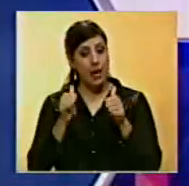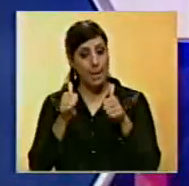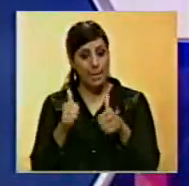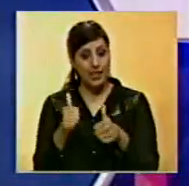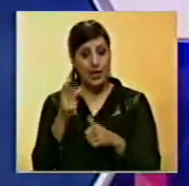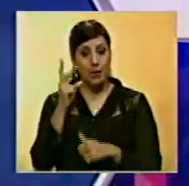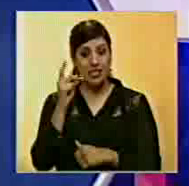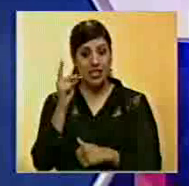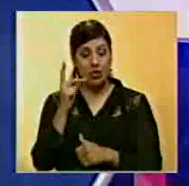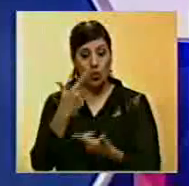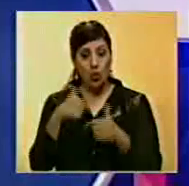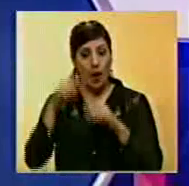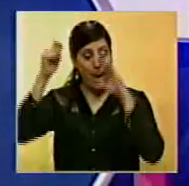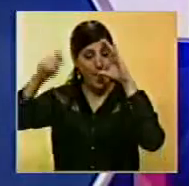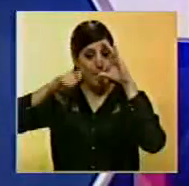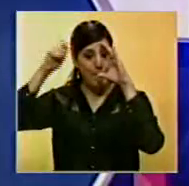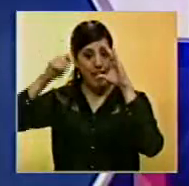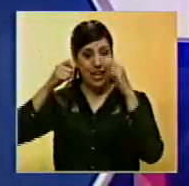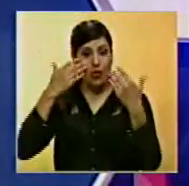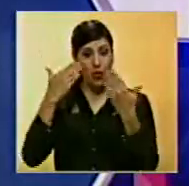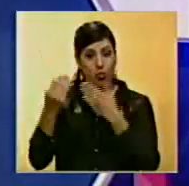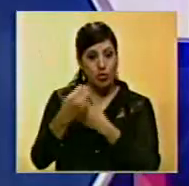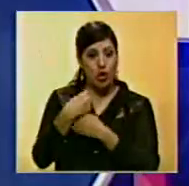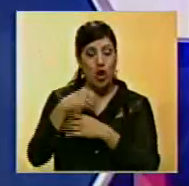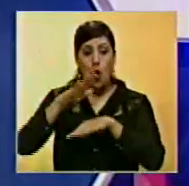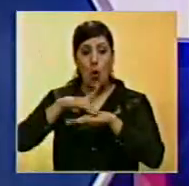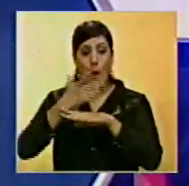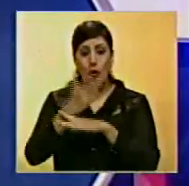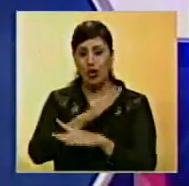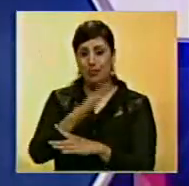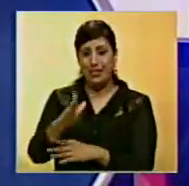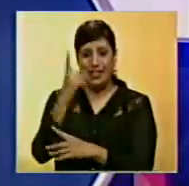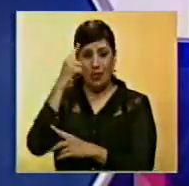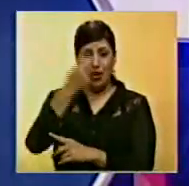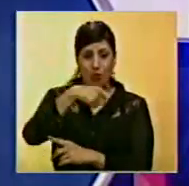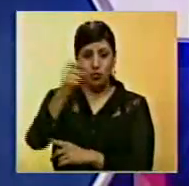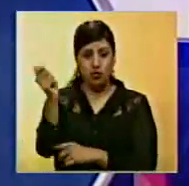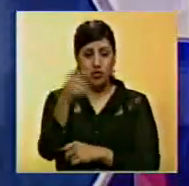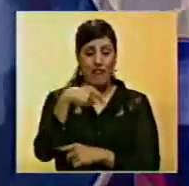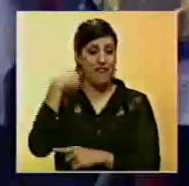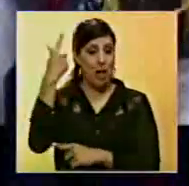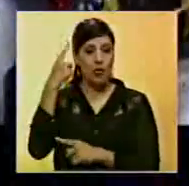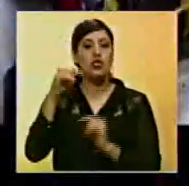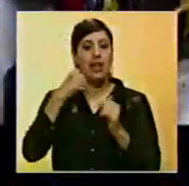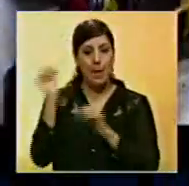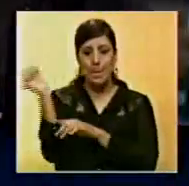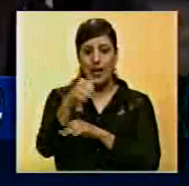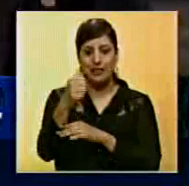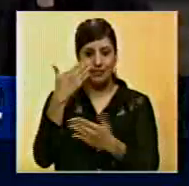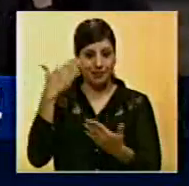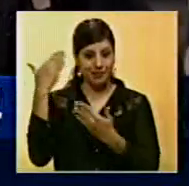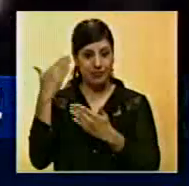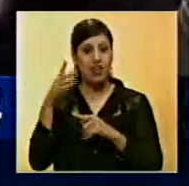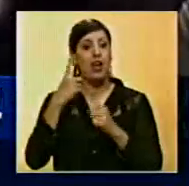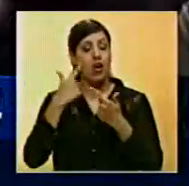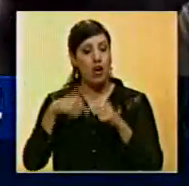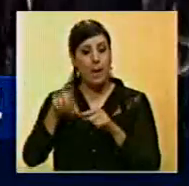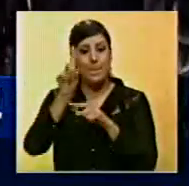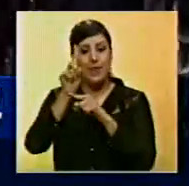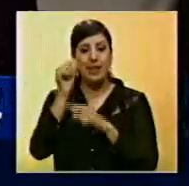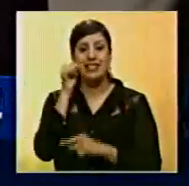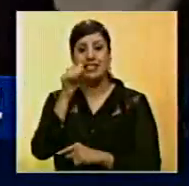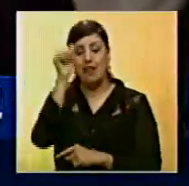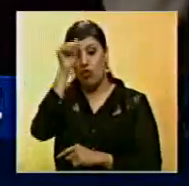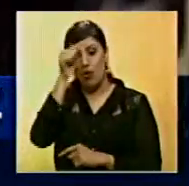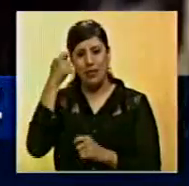comenzamos con la segunda parte de la película Los Infiltrados, porque desplazó al Despertar de la Fuerza. El film estuvo de primero el fin